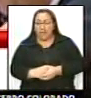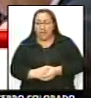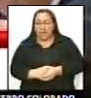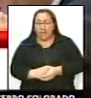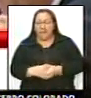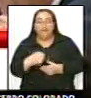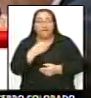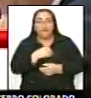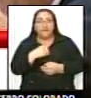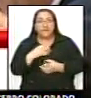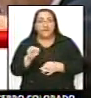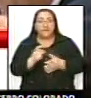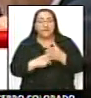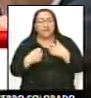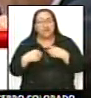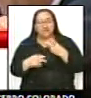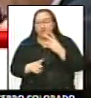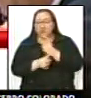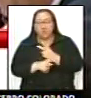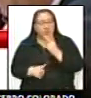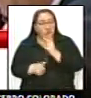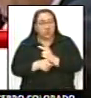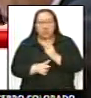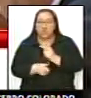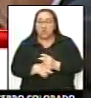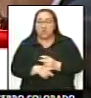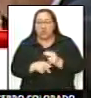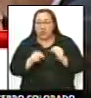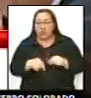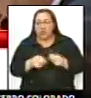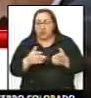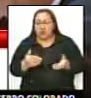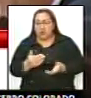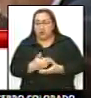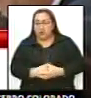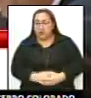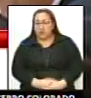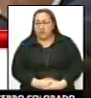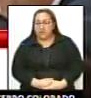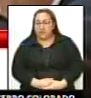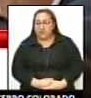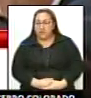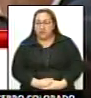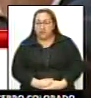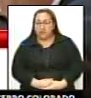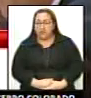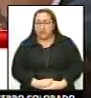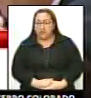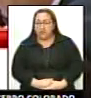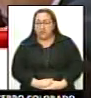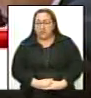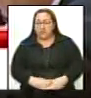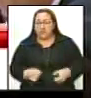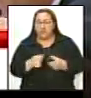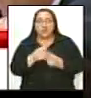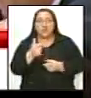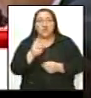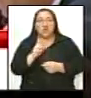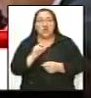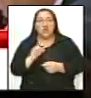ministro de Economía que tenga bastante cuidado en estos fondos. Gracias. Tiene el uso de la palabra la congresista Mercedes Arauz.